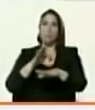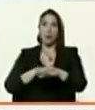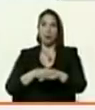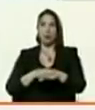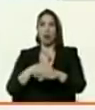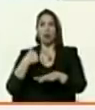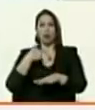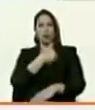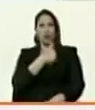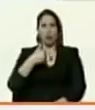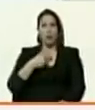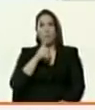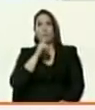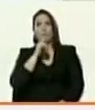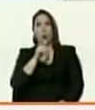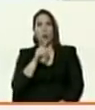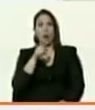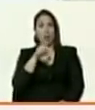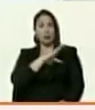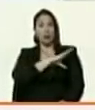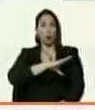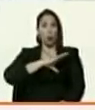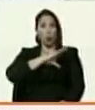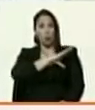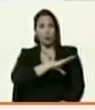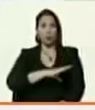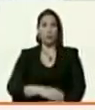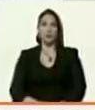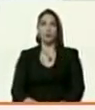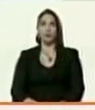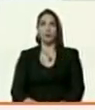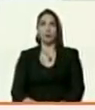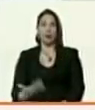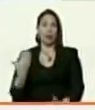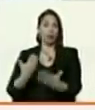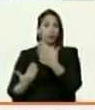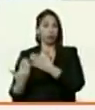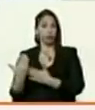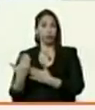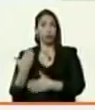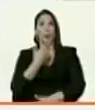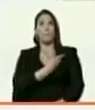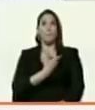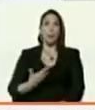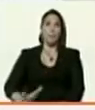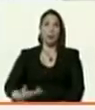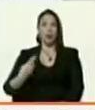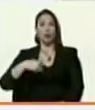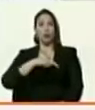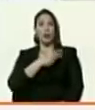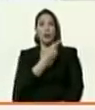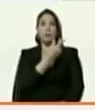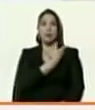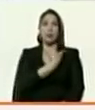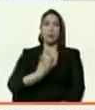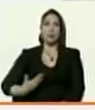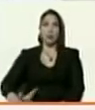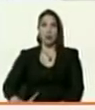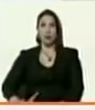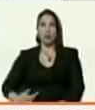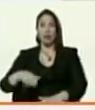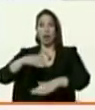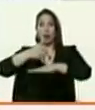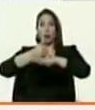quiero destacar que esta comisión, que en su momento presidió nuestra vicepresidenta